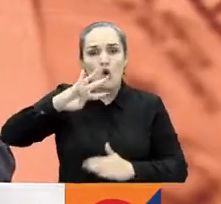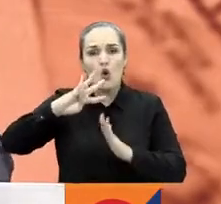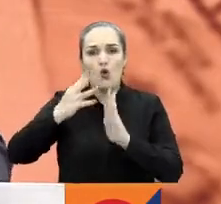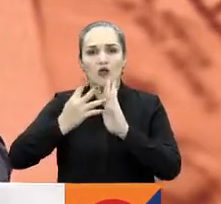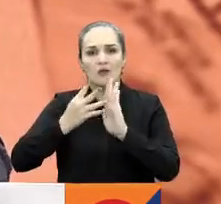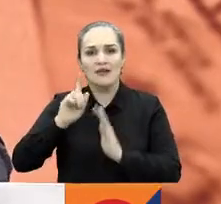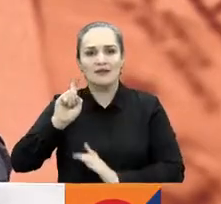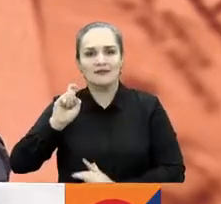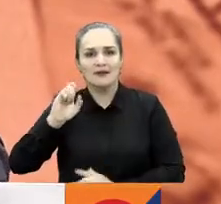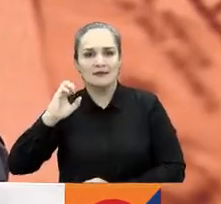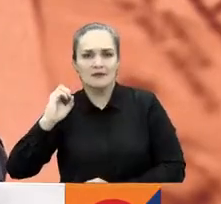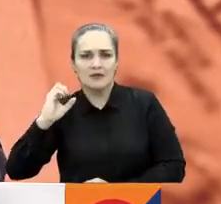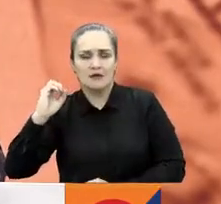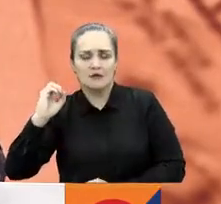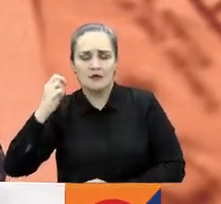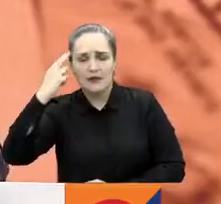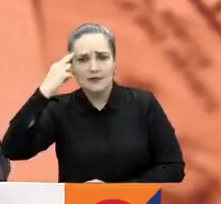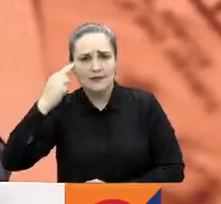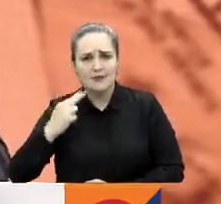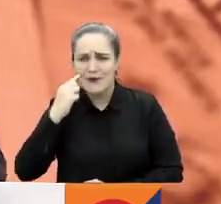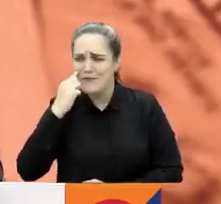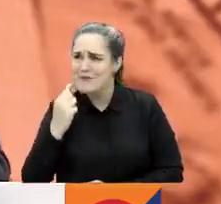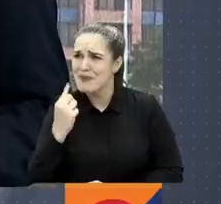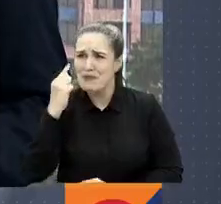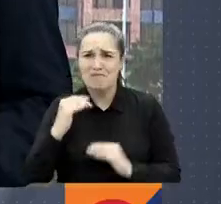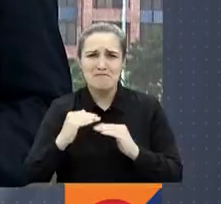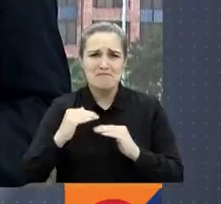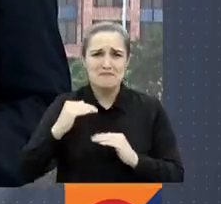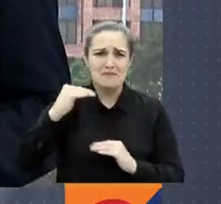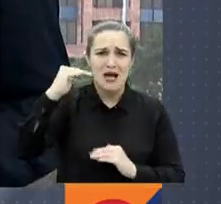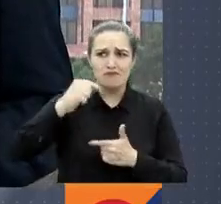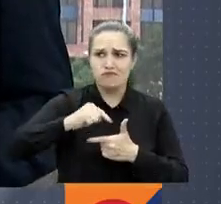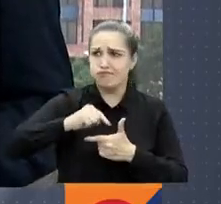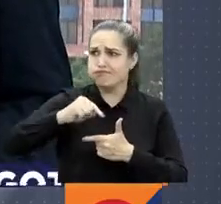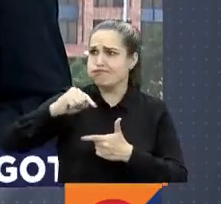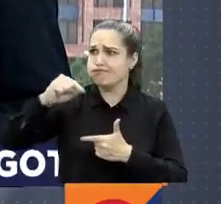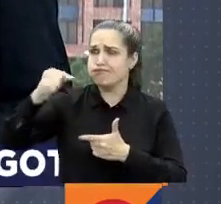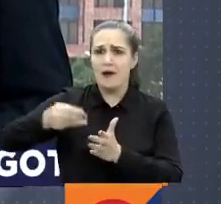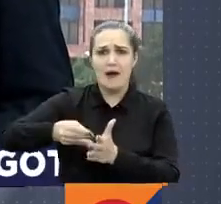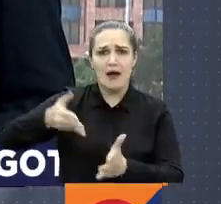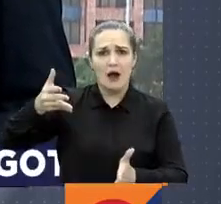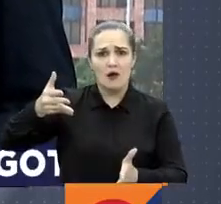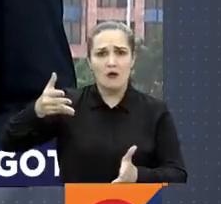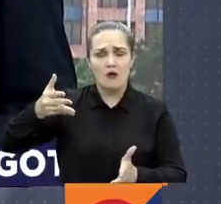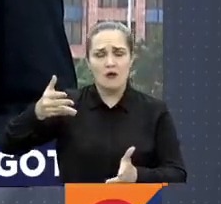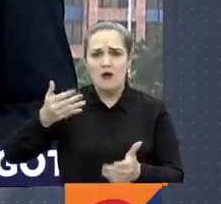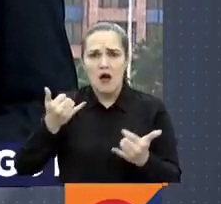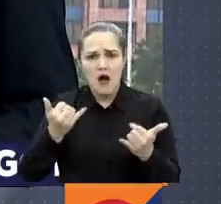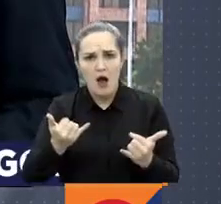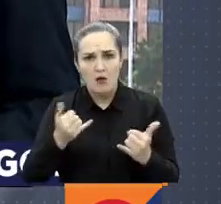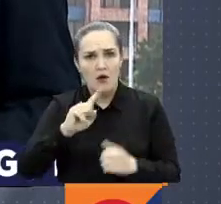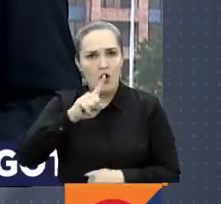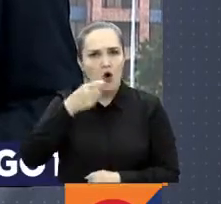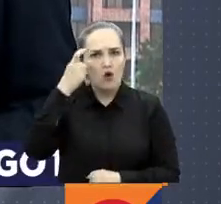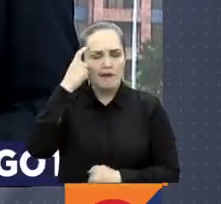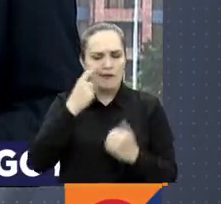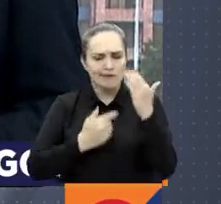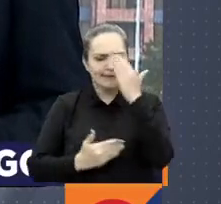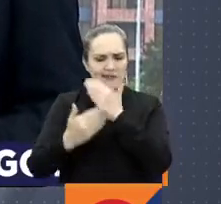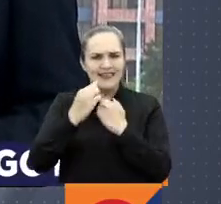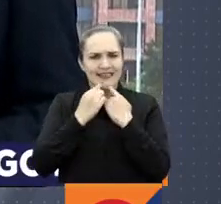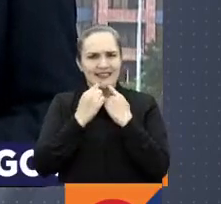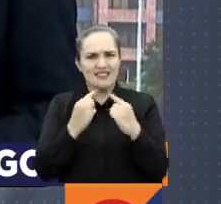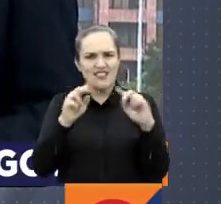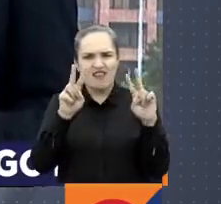el precio más alto de la historia en el país. Juan Sebastián Amaya, ¿qué tal? ¿Qué dice o qué análisis hace el gobierno nacional sobre